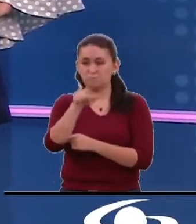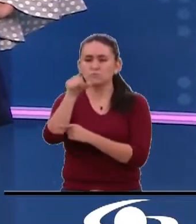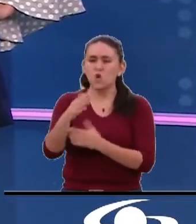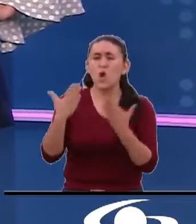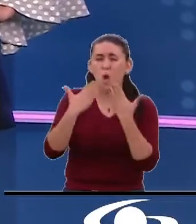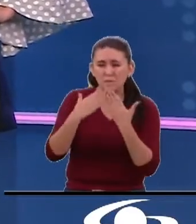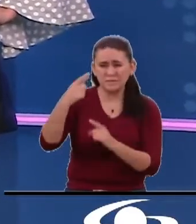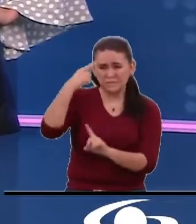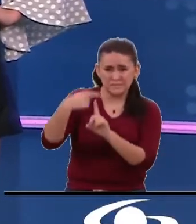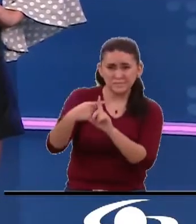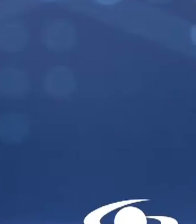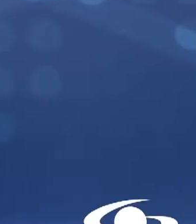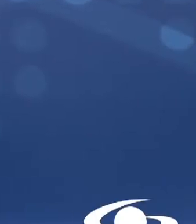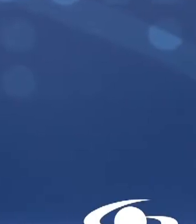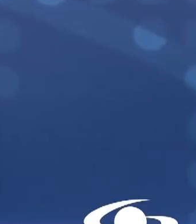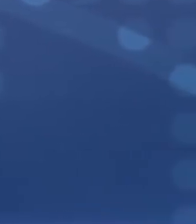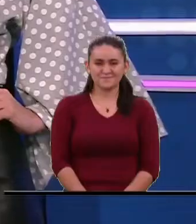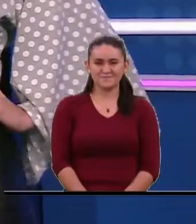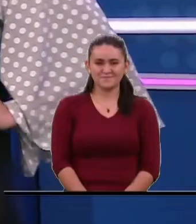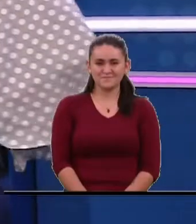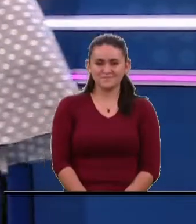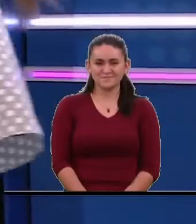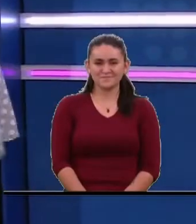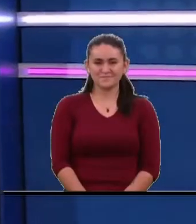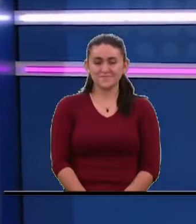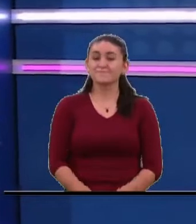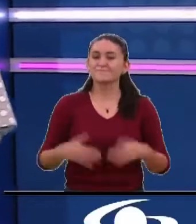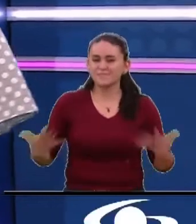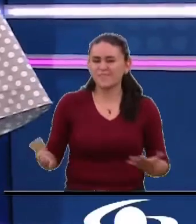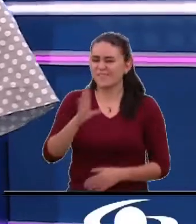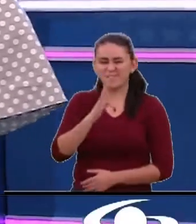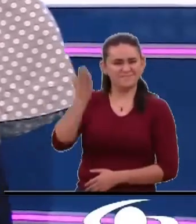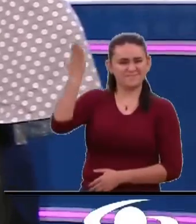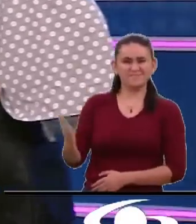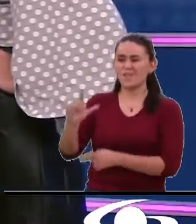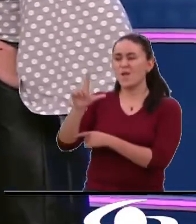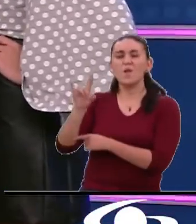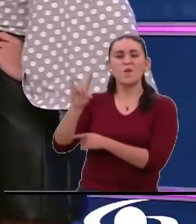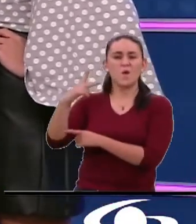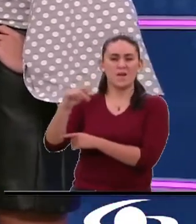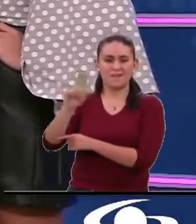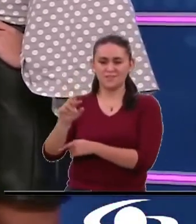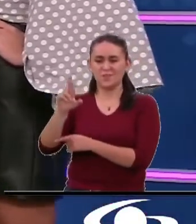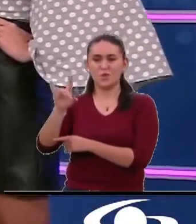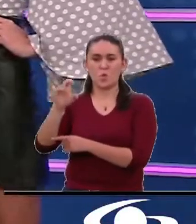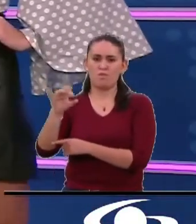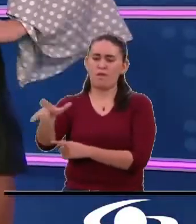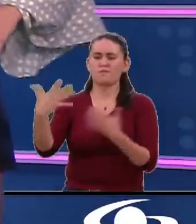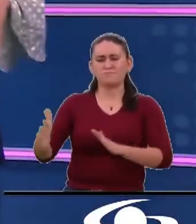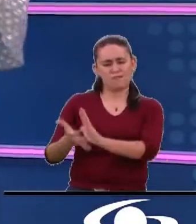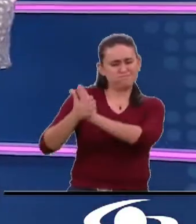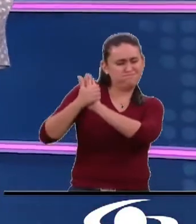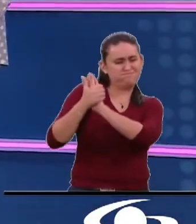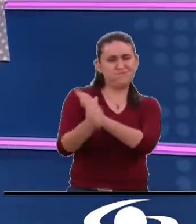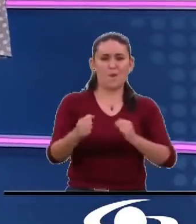viven optimistas con la reapertura de sus funciones. Disfruta en casa los abuelos. Hablemos ahora de Lucas Rueda, un